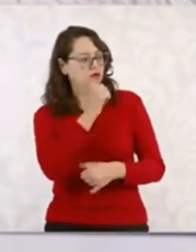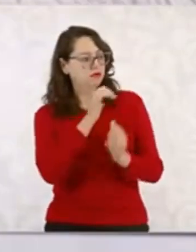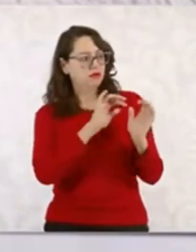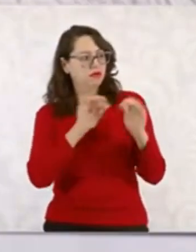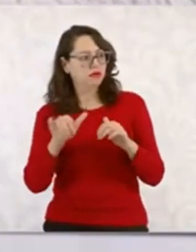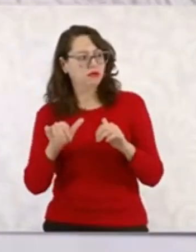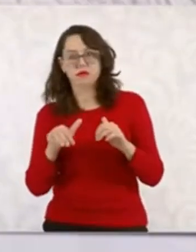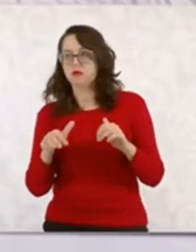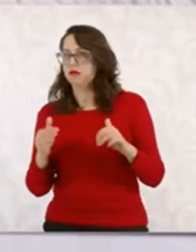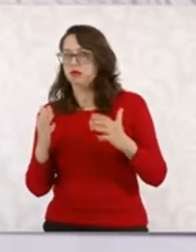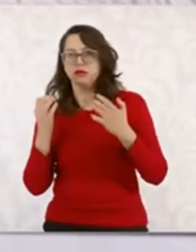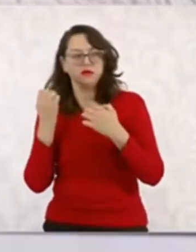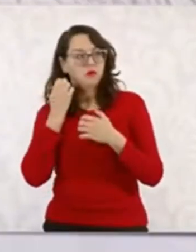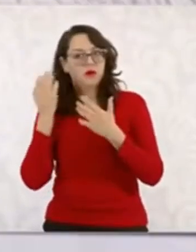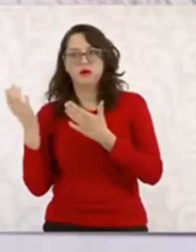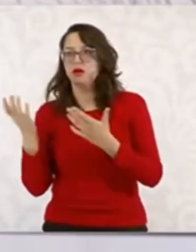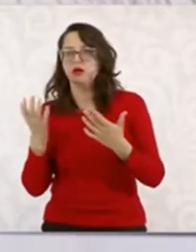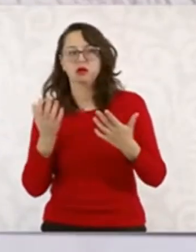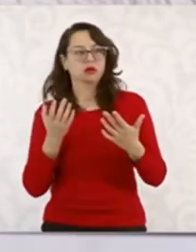escuela.